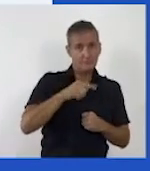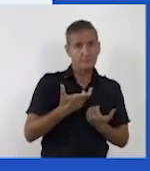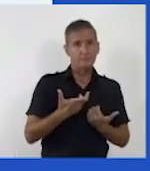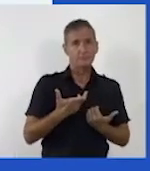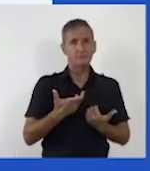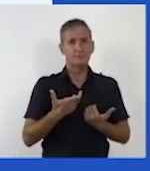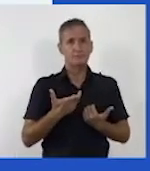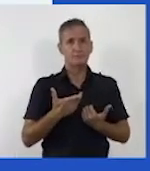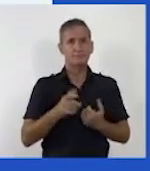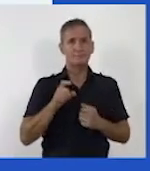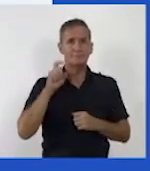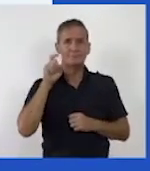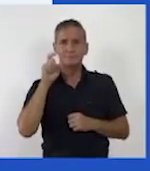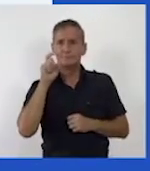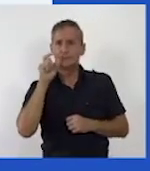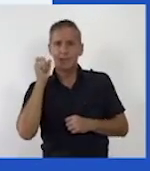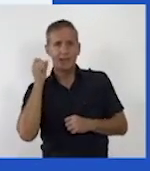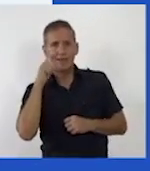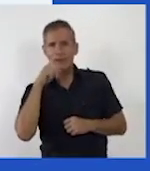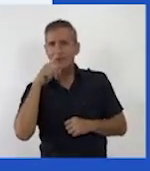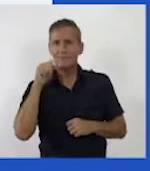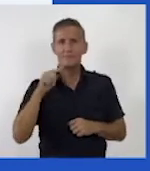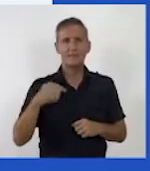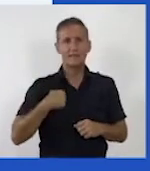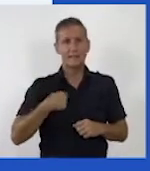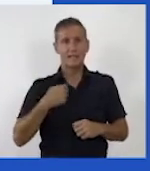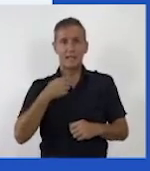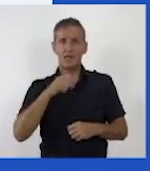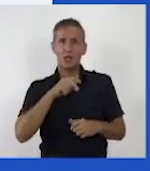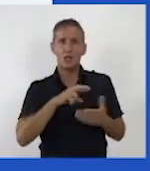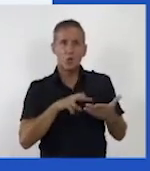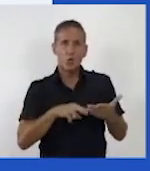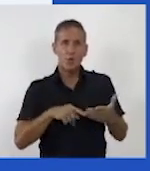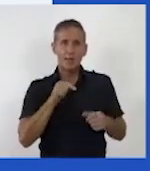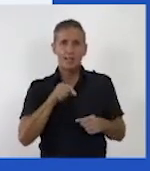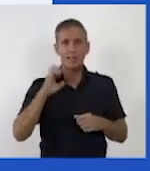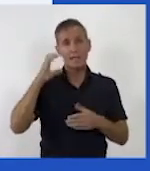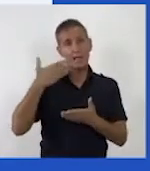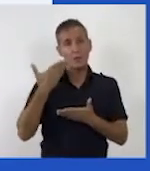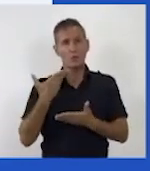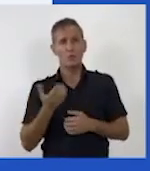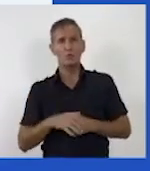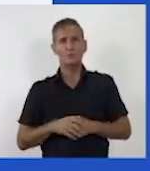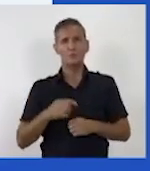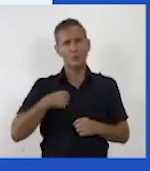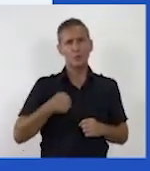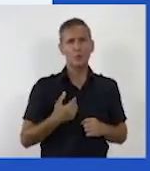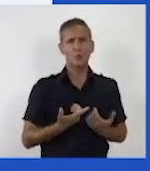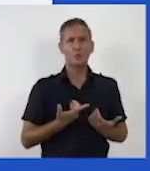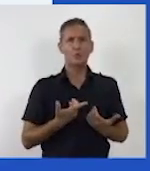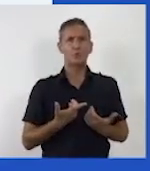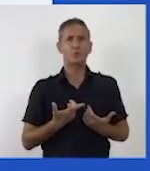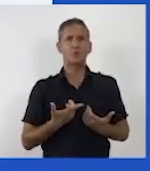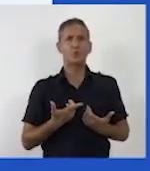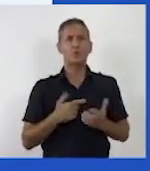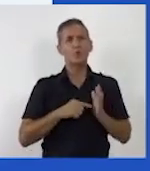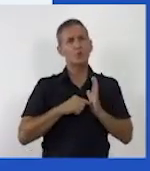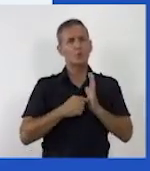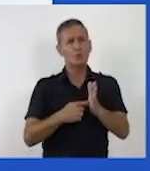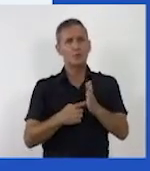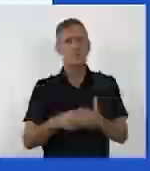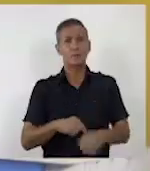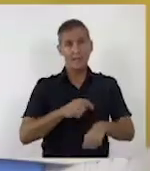aparece el final que yo les leí del cuento pues yo los invito a que